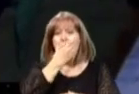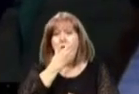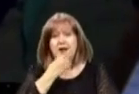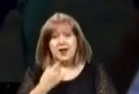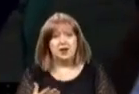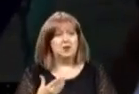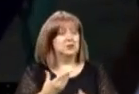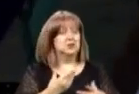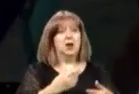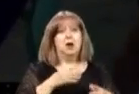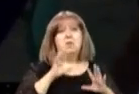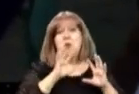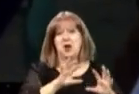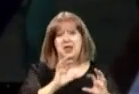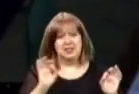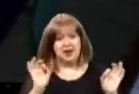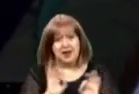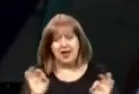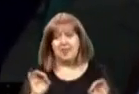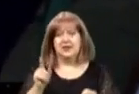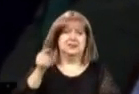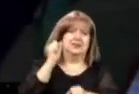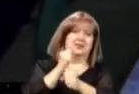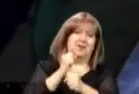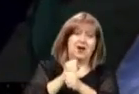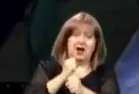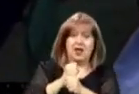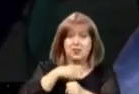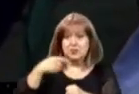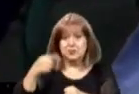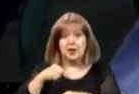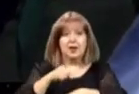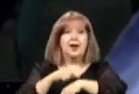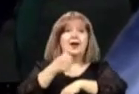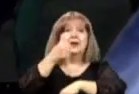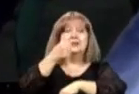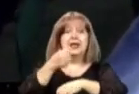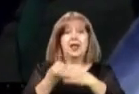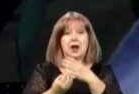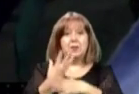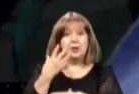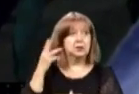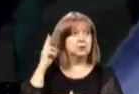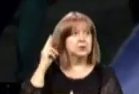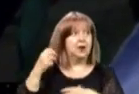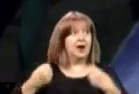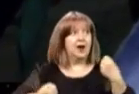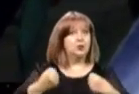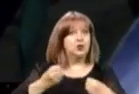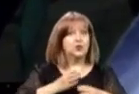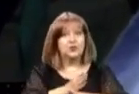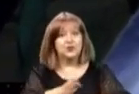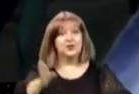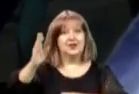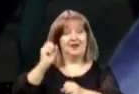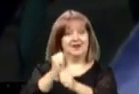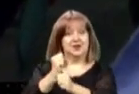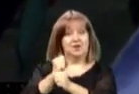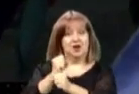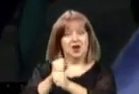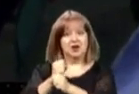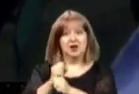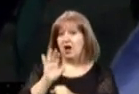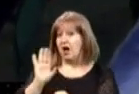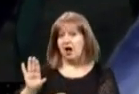los vecinos, no molestaba a nadie, muy trabajador. Era a las 6 de la mañana, sentíamos el auto que salía a trabajar.